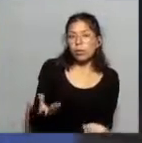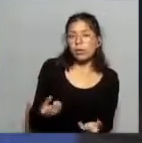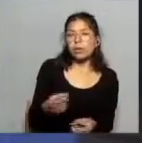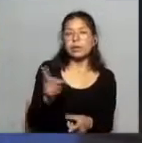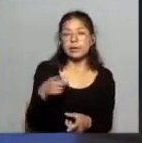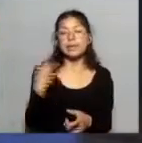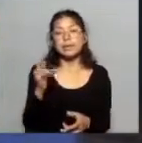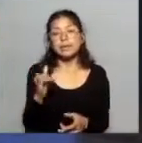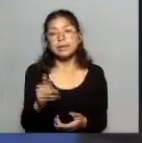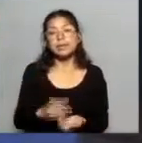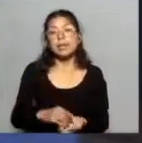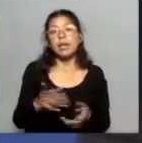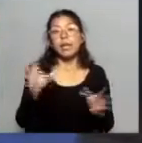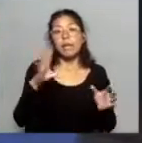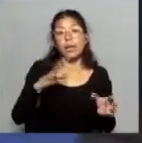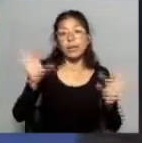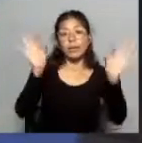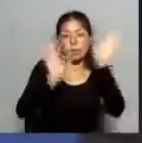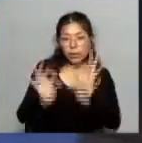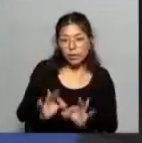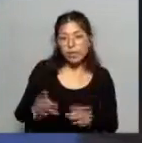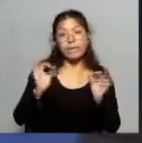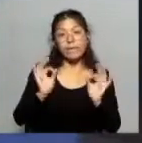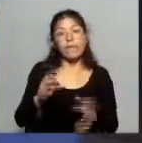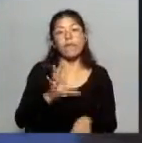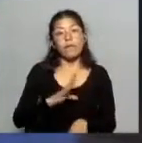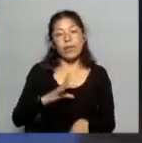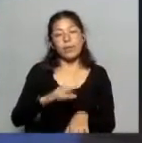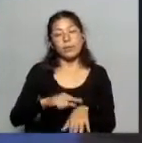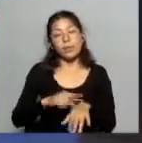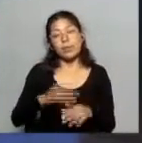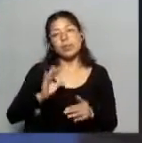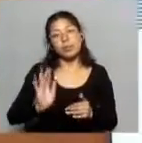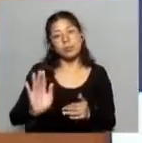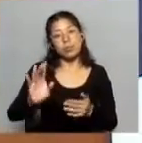alternativas todavía hay tiempo así que esperamos un poquito